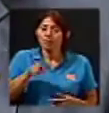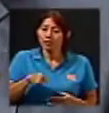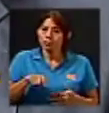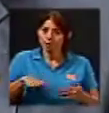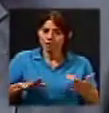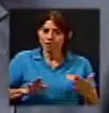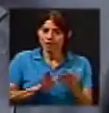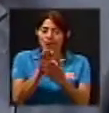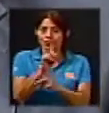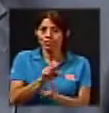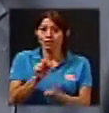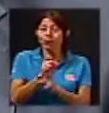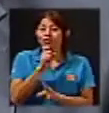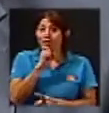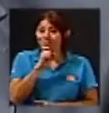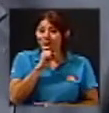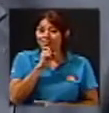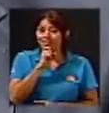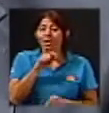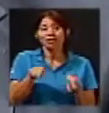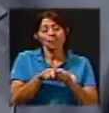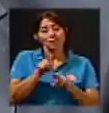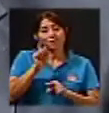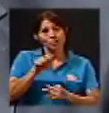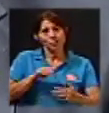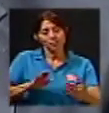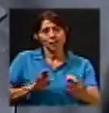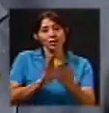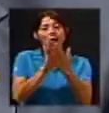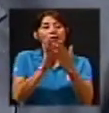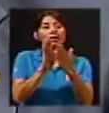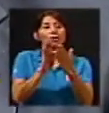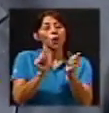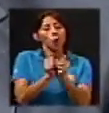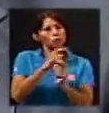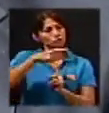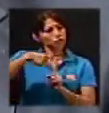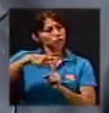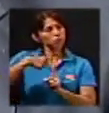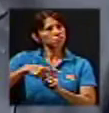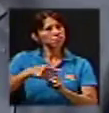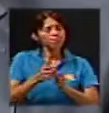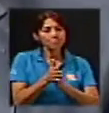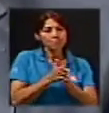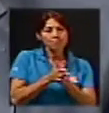enfrentar una situación difícil, vamos a tener que enfrentarla con mucho optimismo,